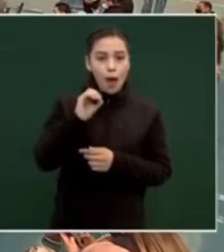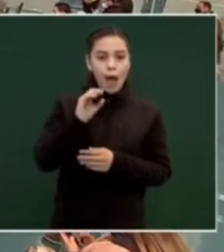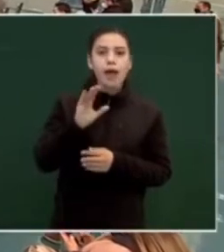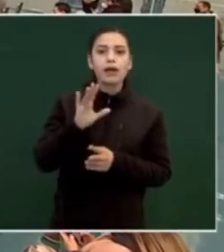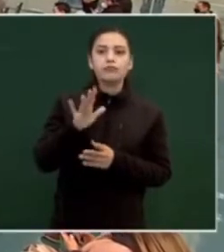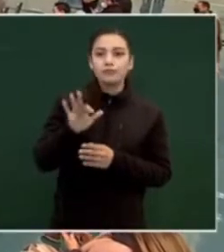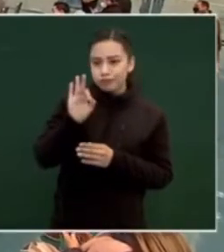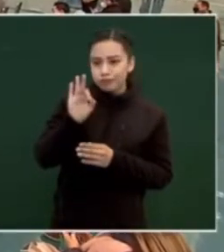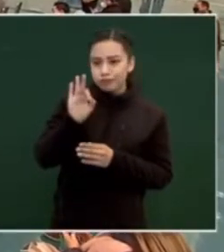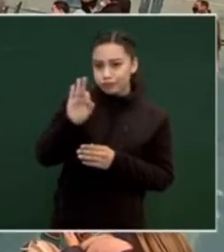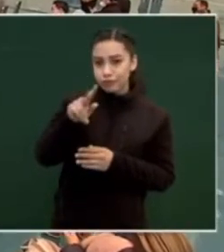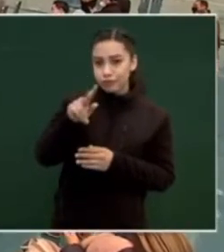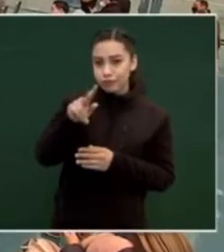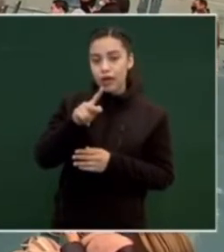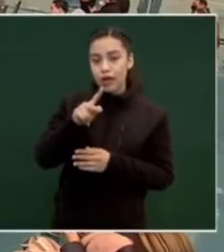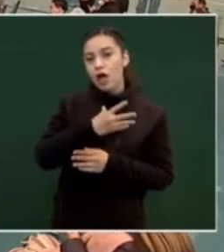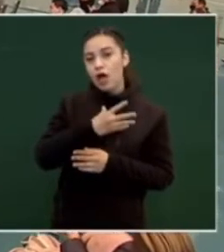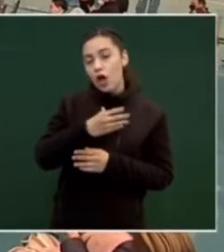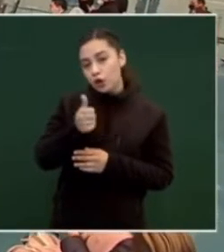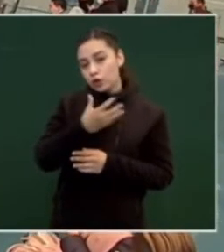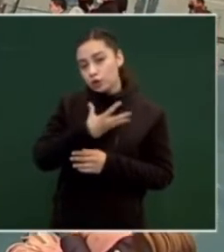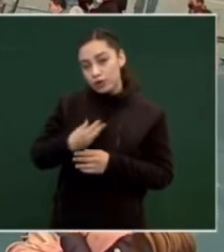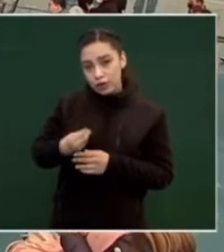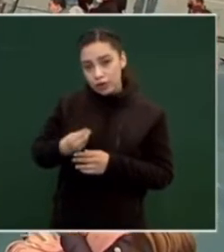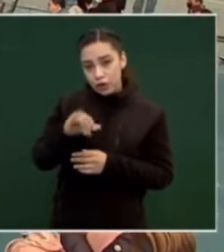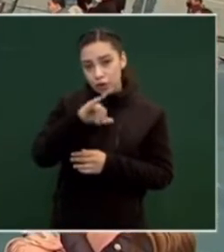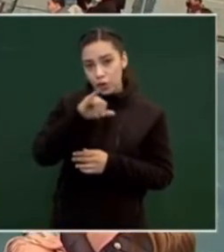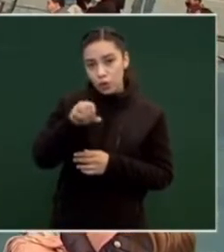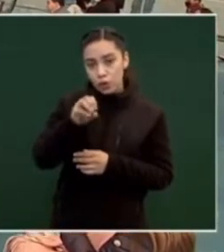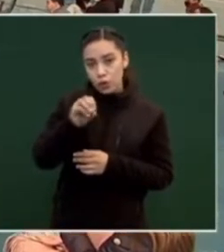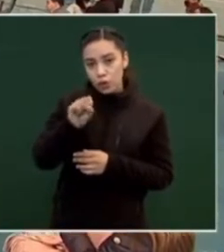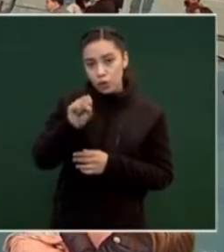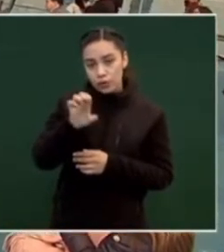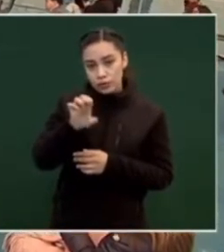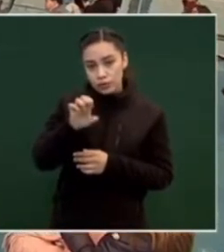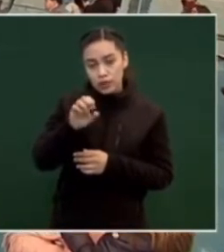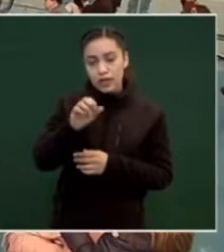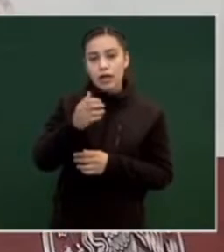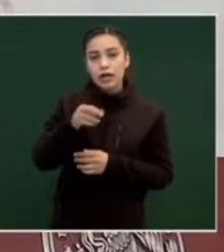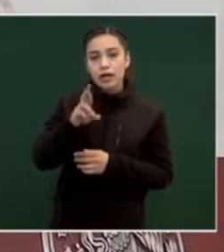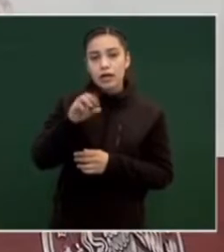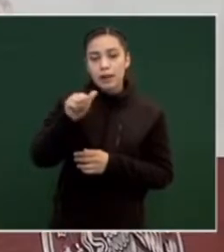porque su esposa rentó una casa en houston